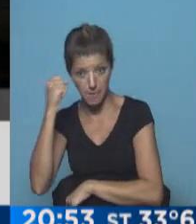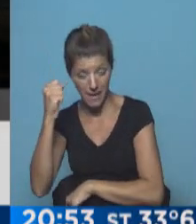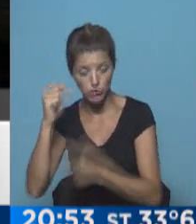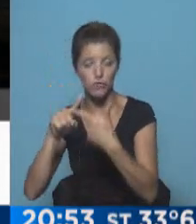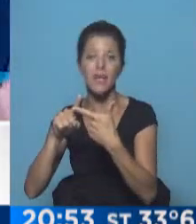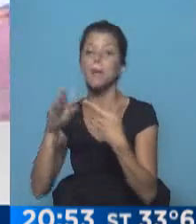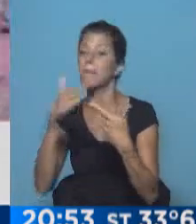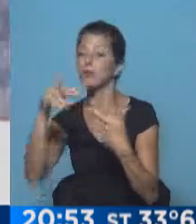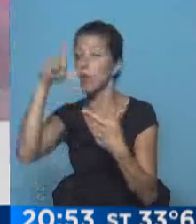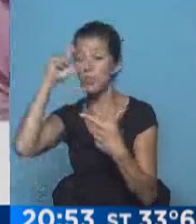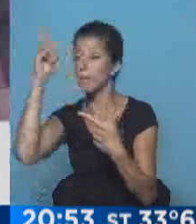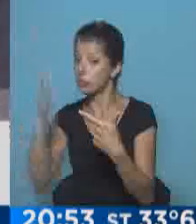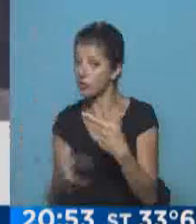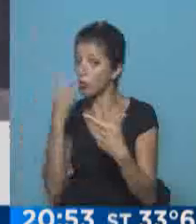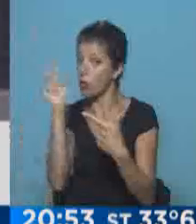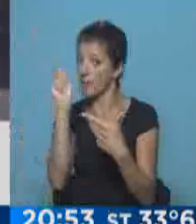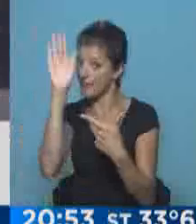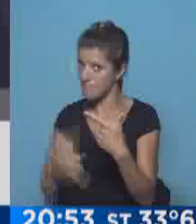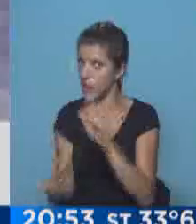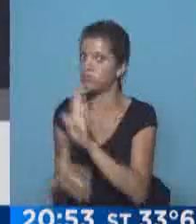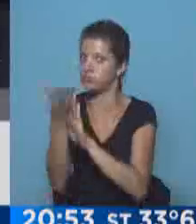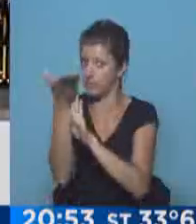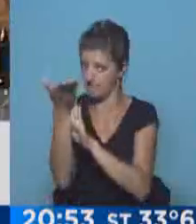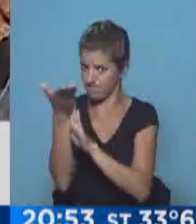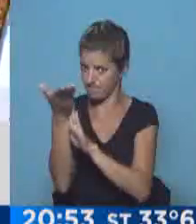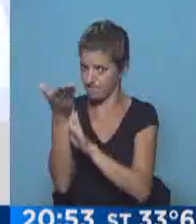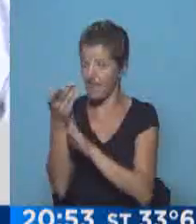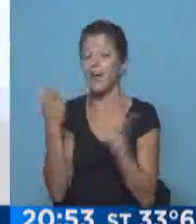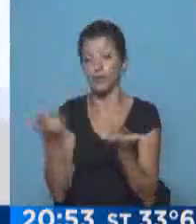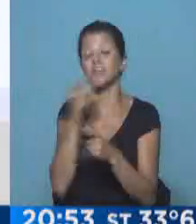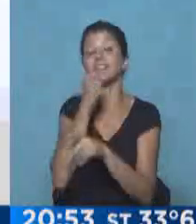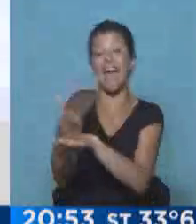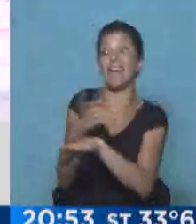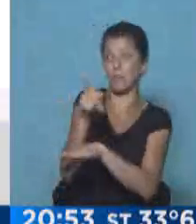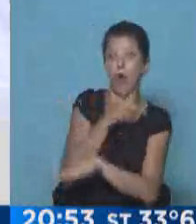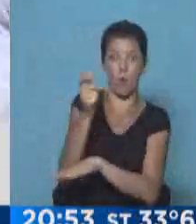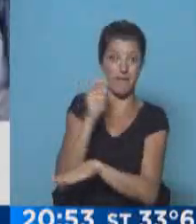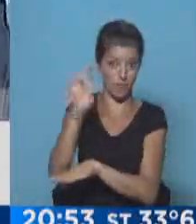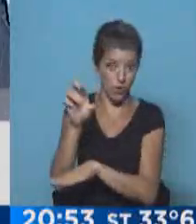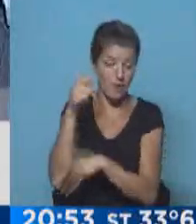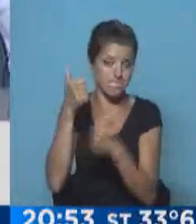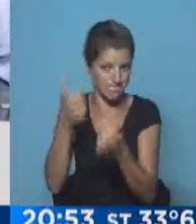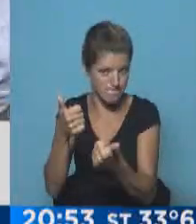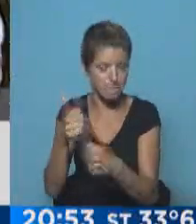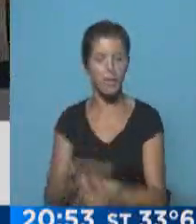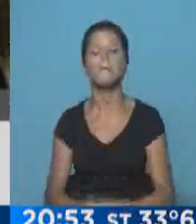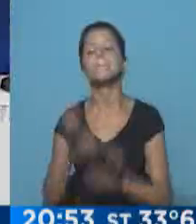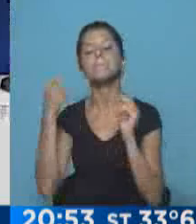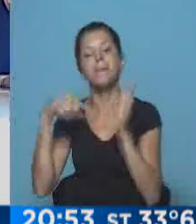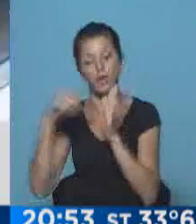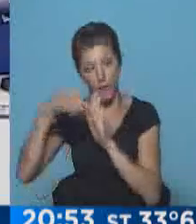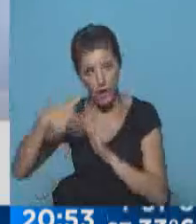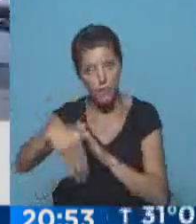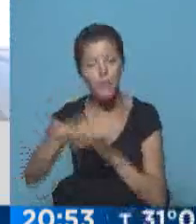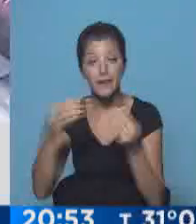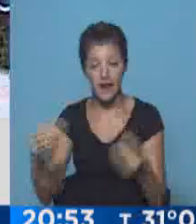de un 10% en menos de dos meses, o sea, fue una gran inversión para quienes compraron dólares. Ahora, ¿qué es lo que puede pasar de acá en más? El gobierno